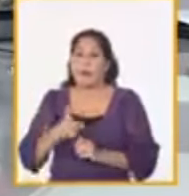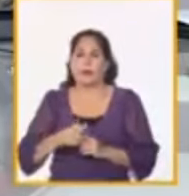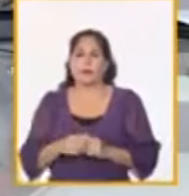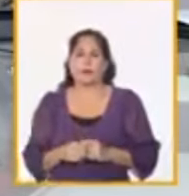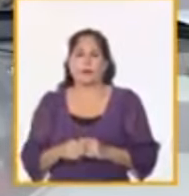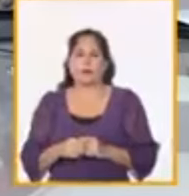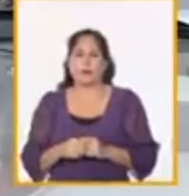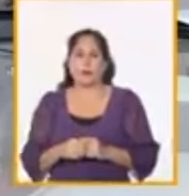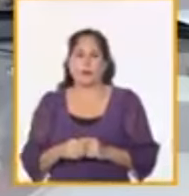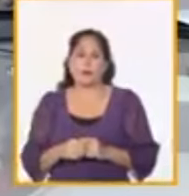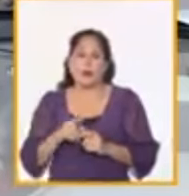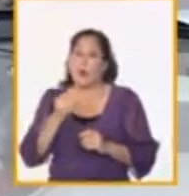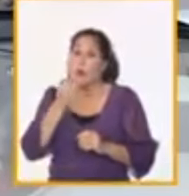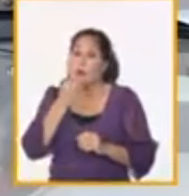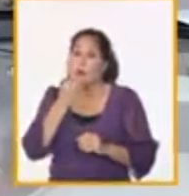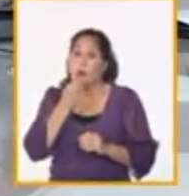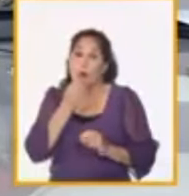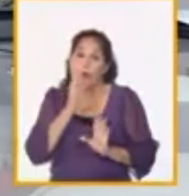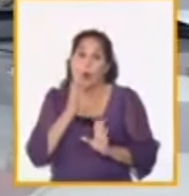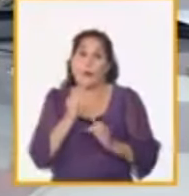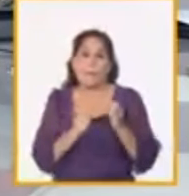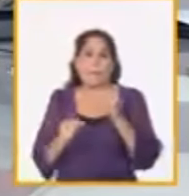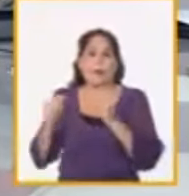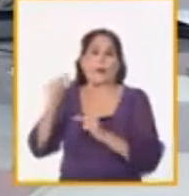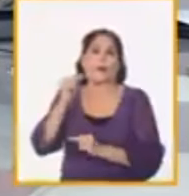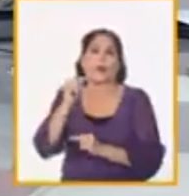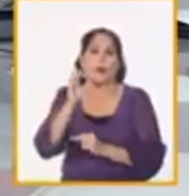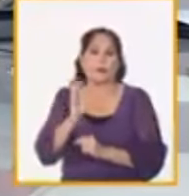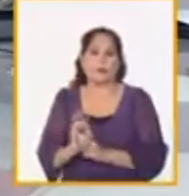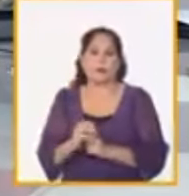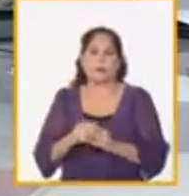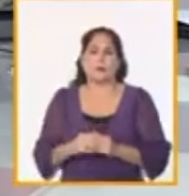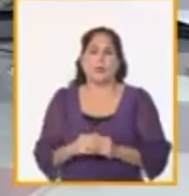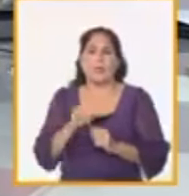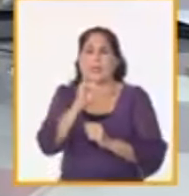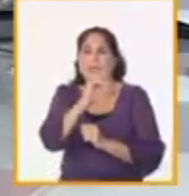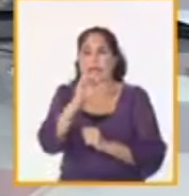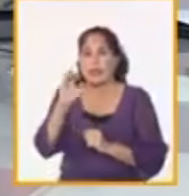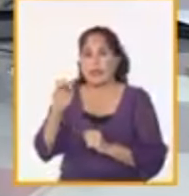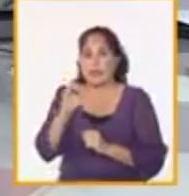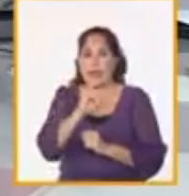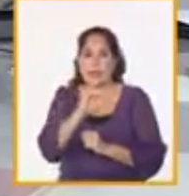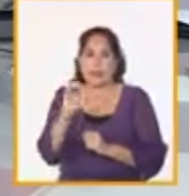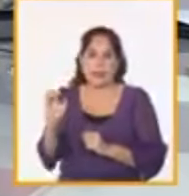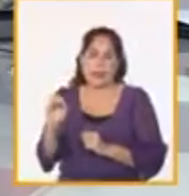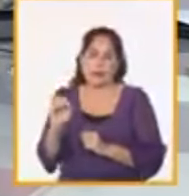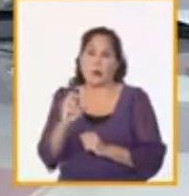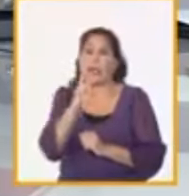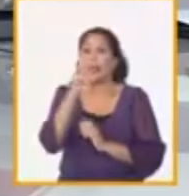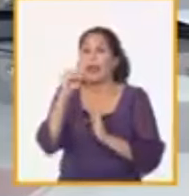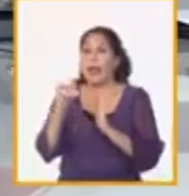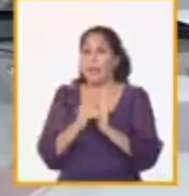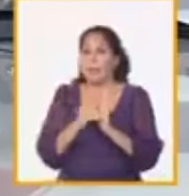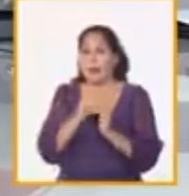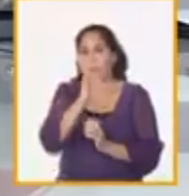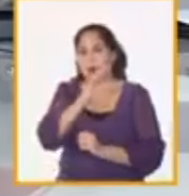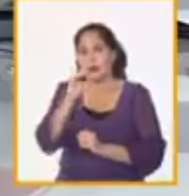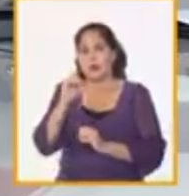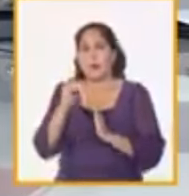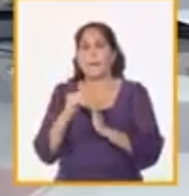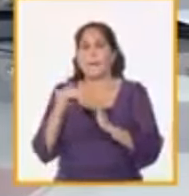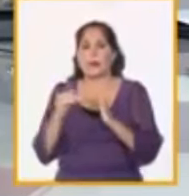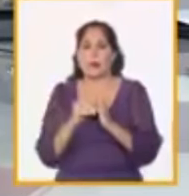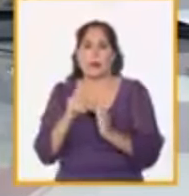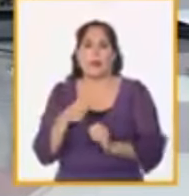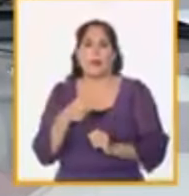da una medida de la prioridad que se le sigue dando desde la elección de la... Más los 600 que se... O sea, quedaríamos a 3.800 millones los 600 que se